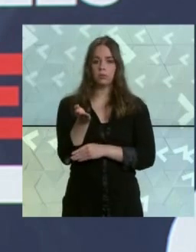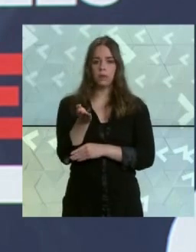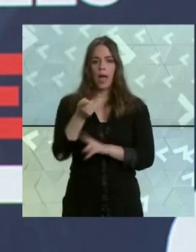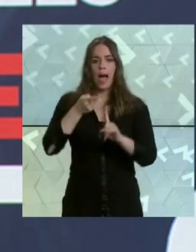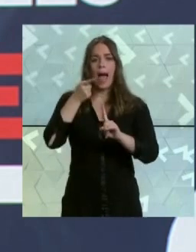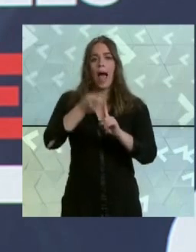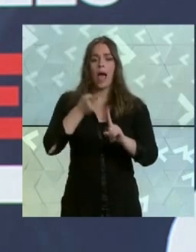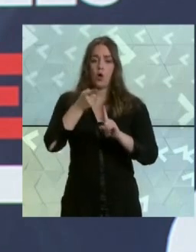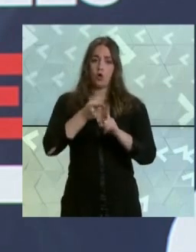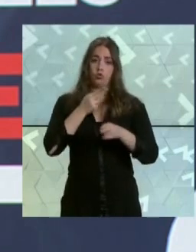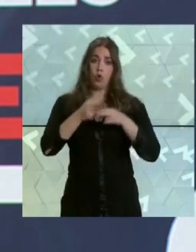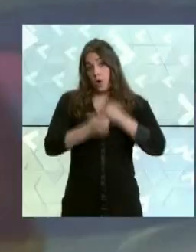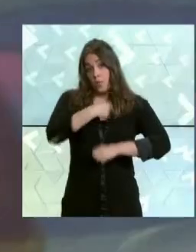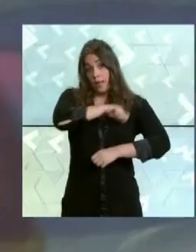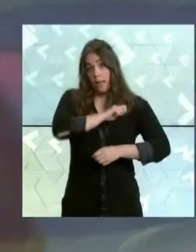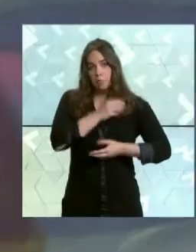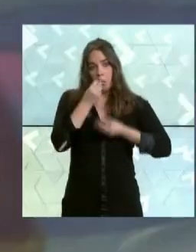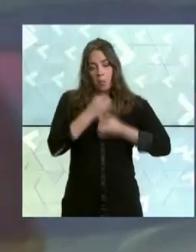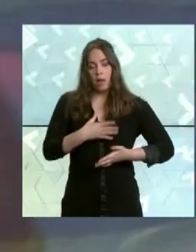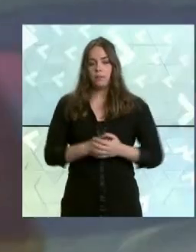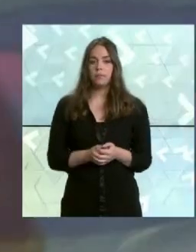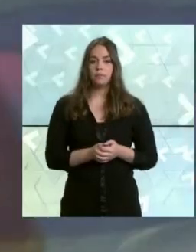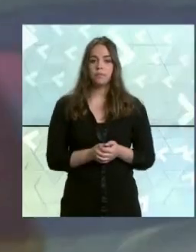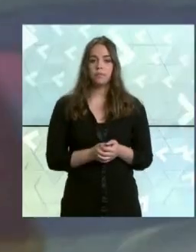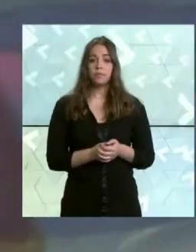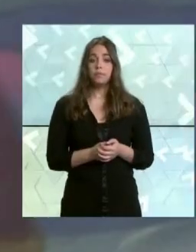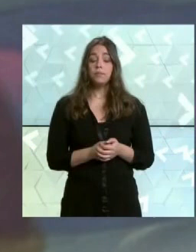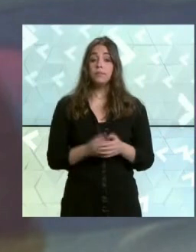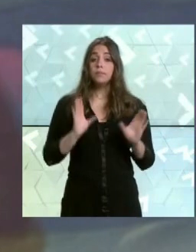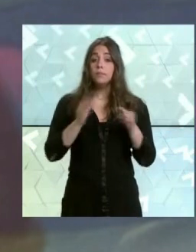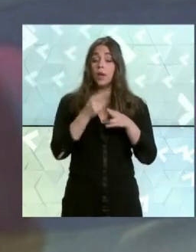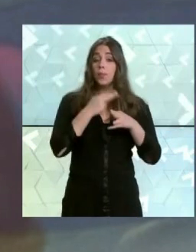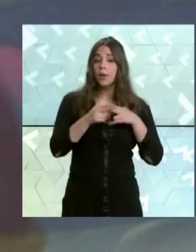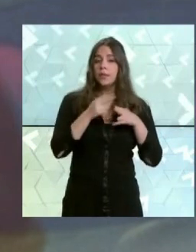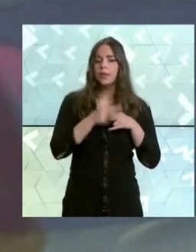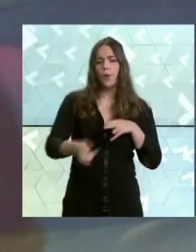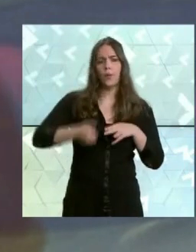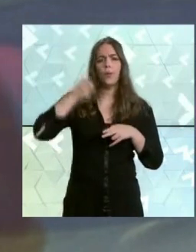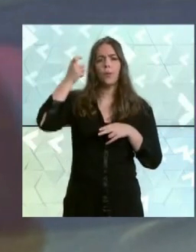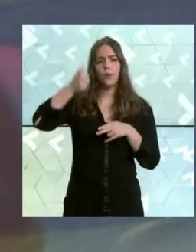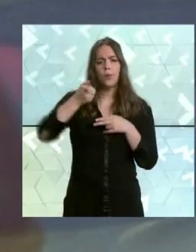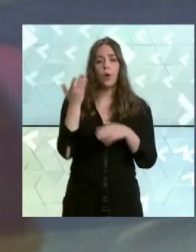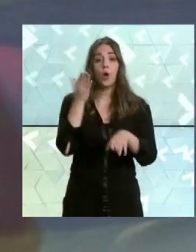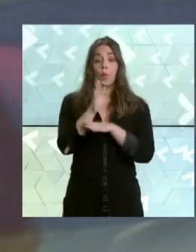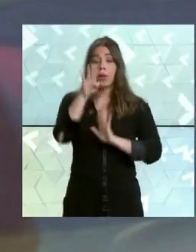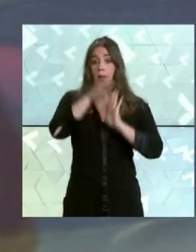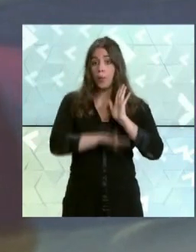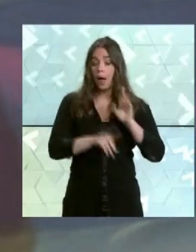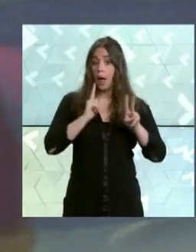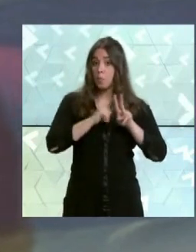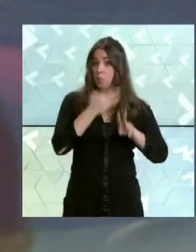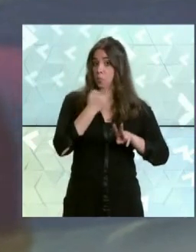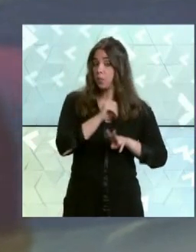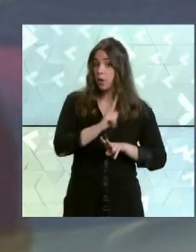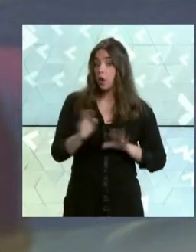algunos políticos si los partidos están tardando en publicar sus programas todavía no conocemos el the box el